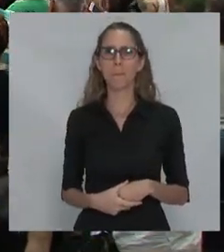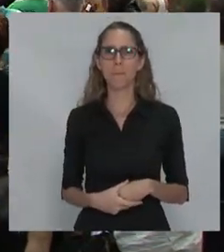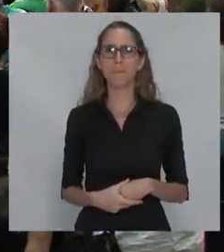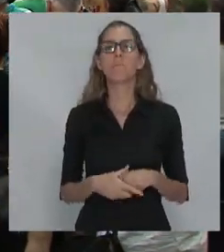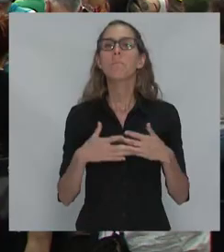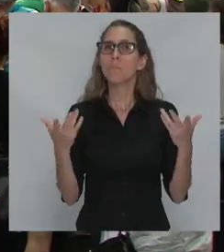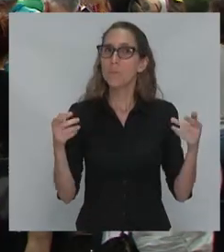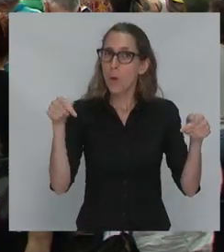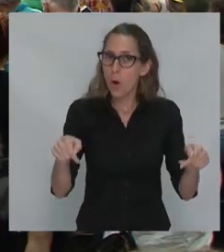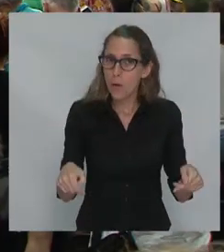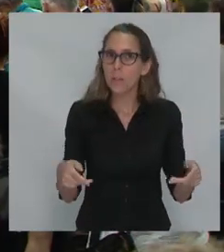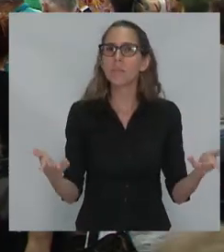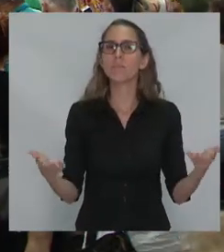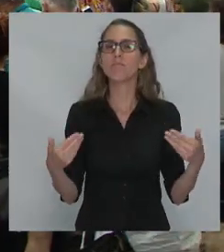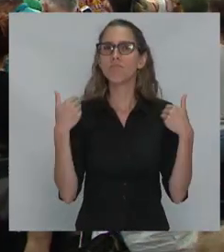Y hoy